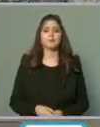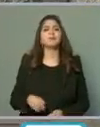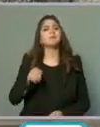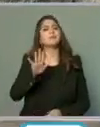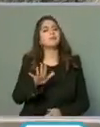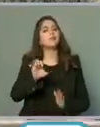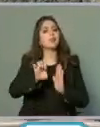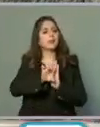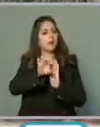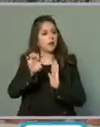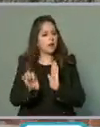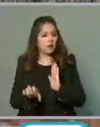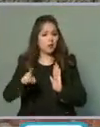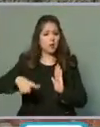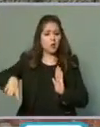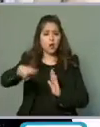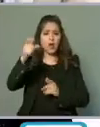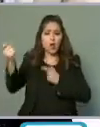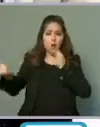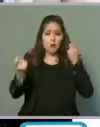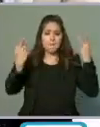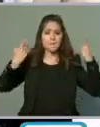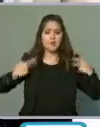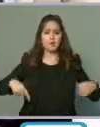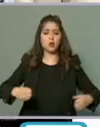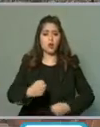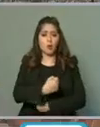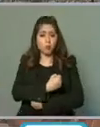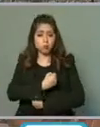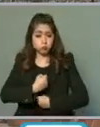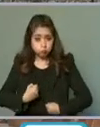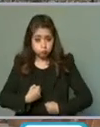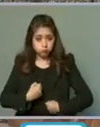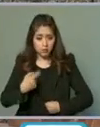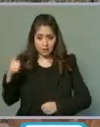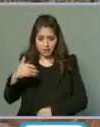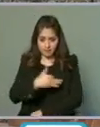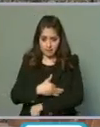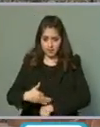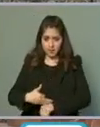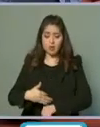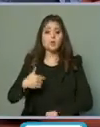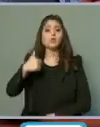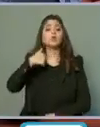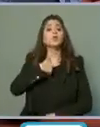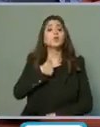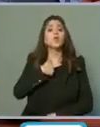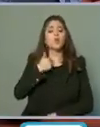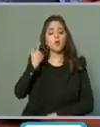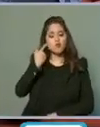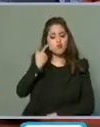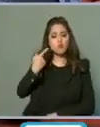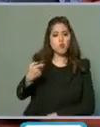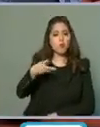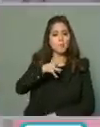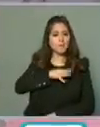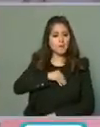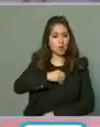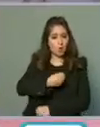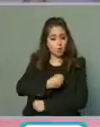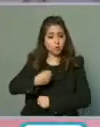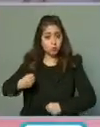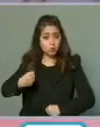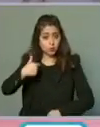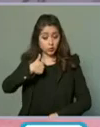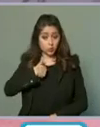de obesidad muchas veces se da esto en familia. Sí. Si mi hijo es obeso, entonces yo como papá soy culpable. No necesariamente, qué